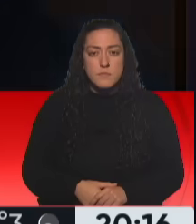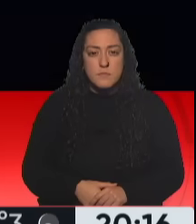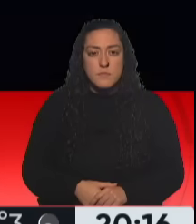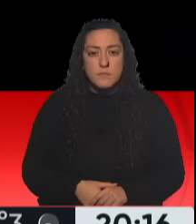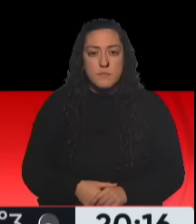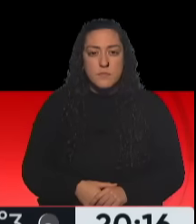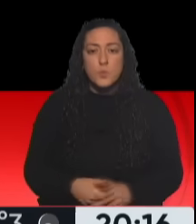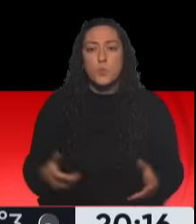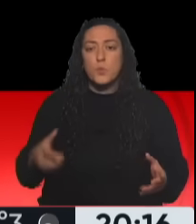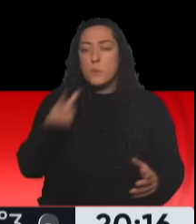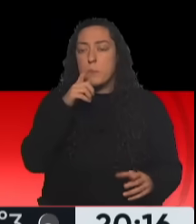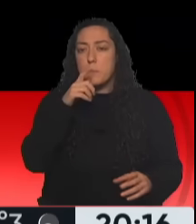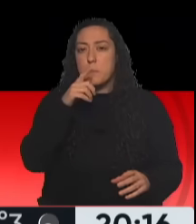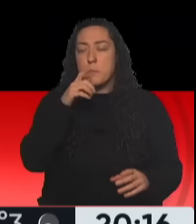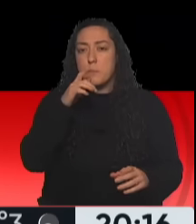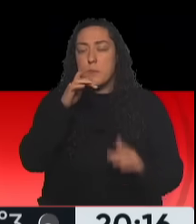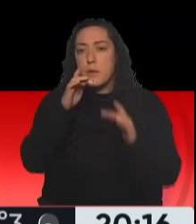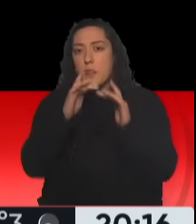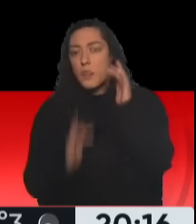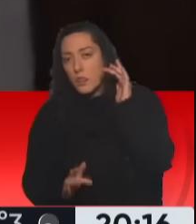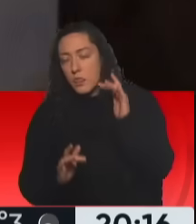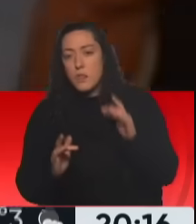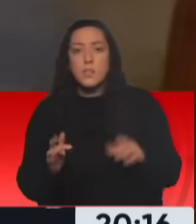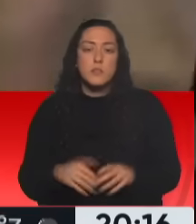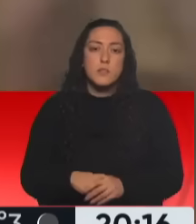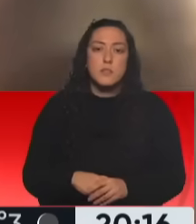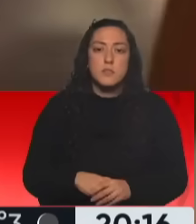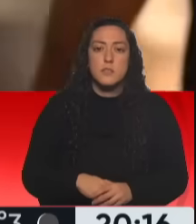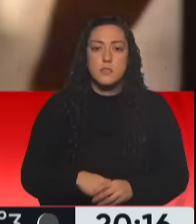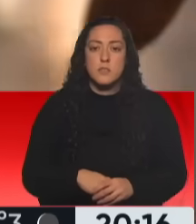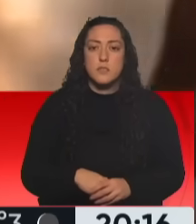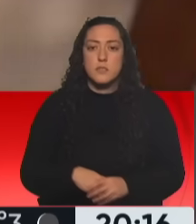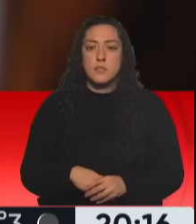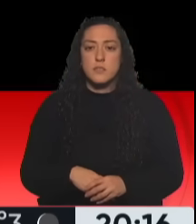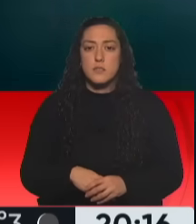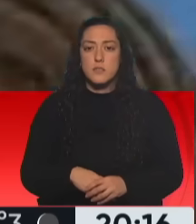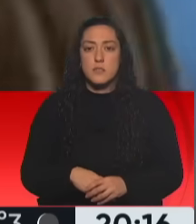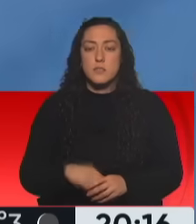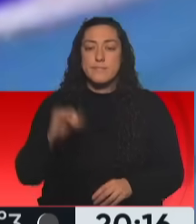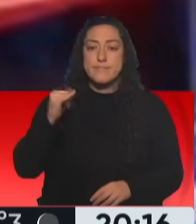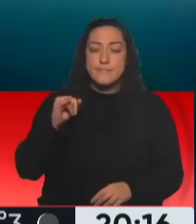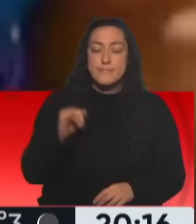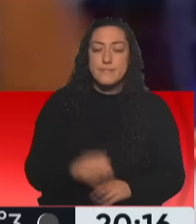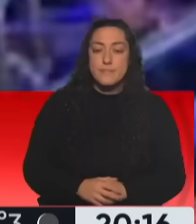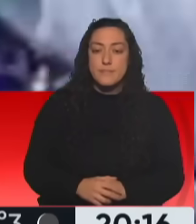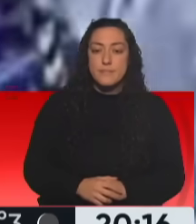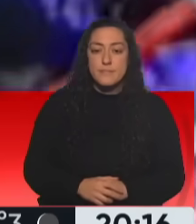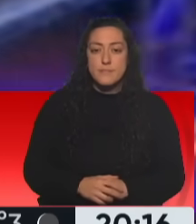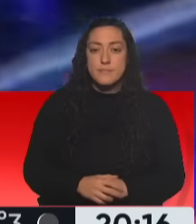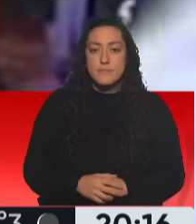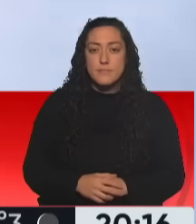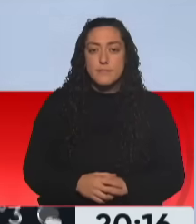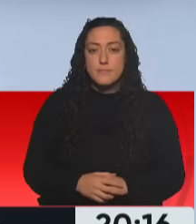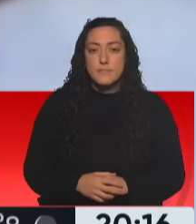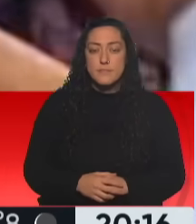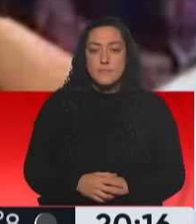Ay, me parece que lo perdimos al Sí, doctor, ¿no? sí, lo perdimos al doctor. Bueno, Interesante lo que estaba mencionando y sí, también la claro. pregunta de Pablo, porque es, a ver, Obviamente.